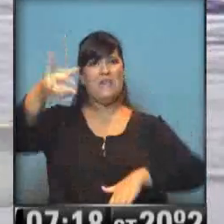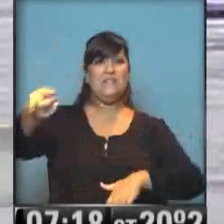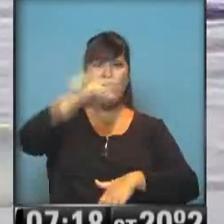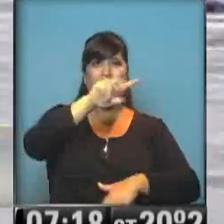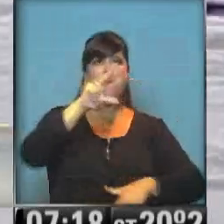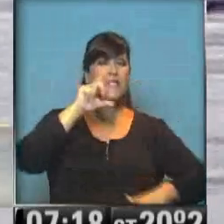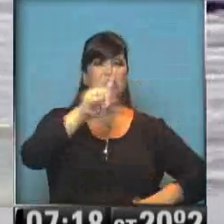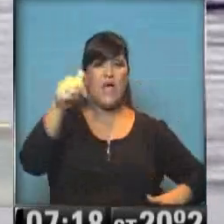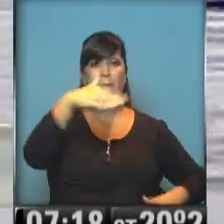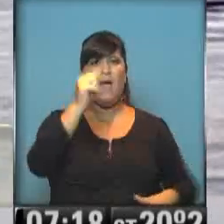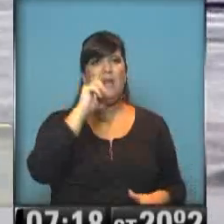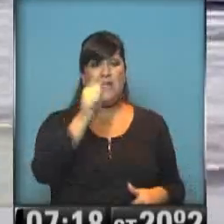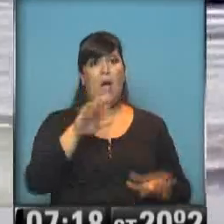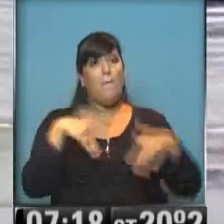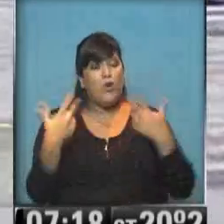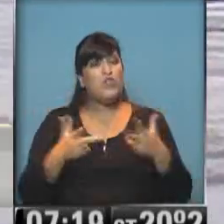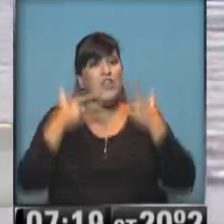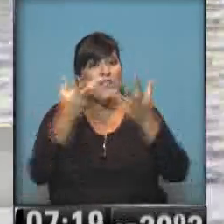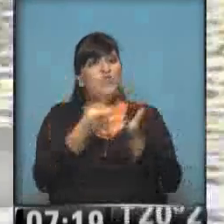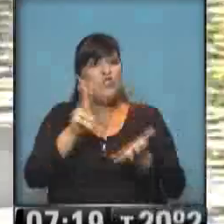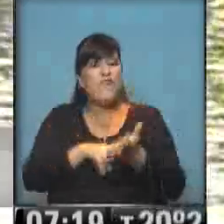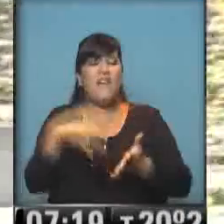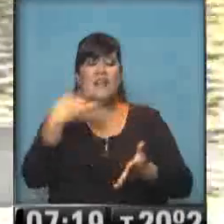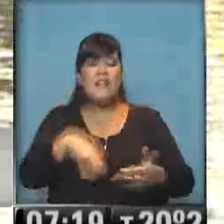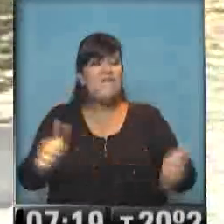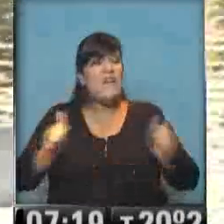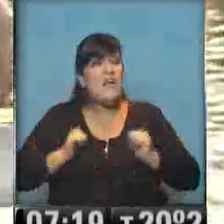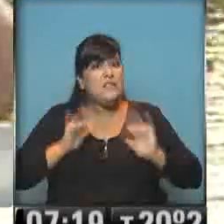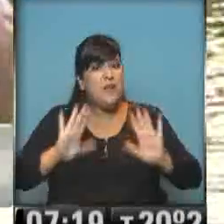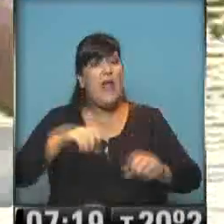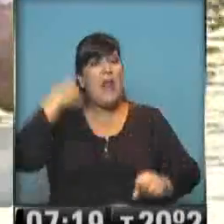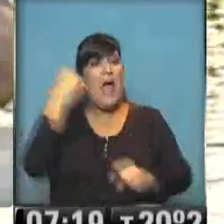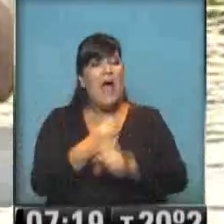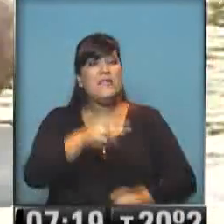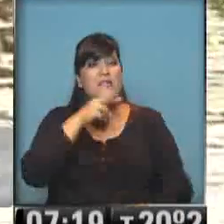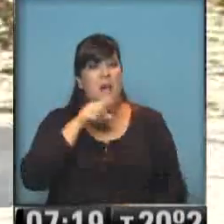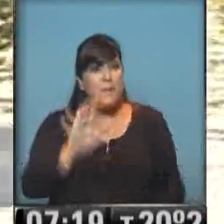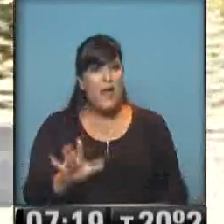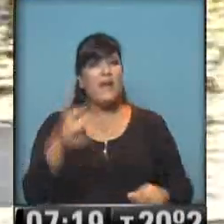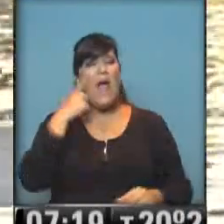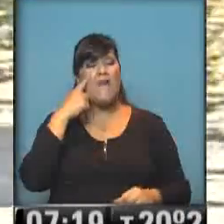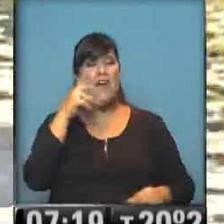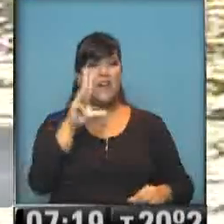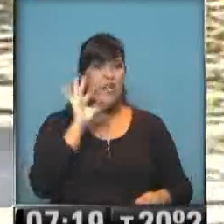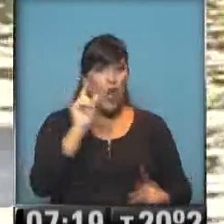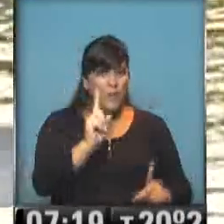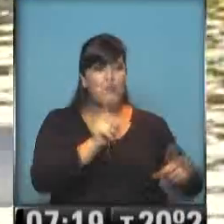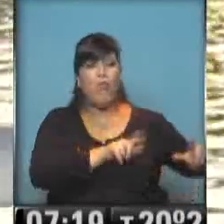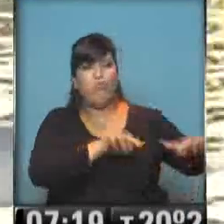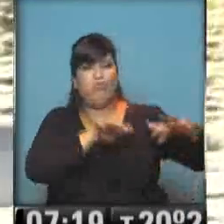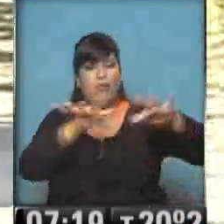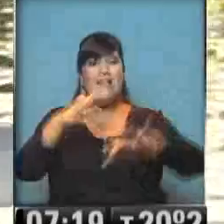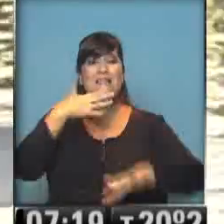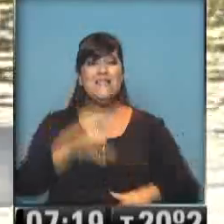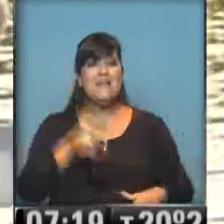María. Así que reiteramos, hay que esperar y hay que esperar hasta el día viernes hasta que llegue aquí la crecida de ese río.